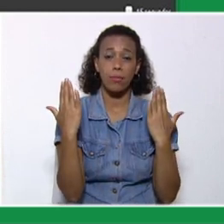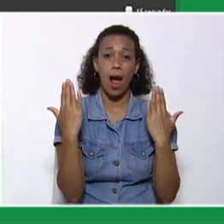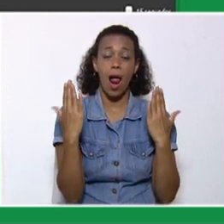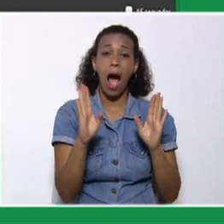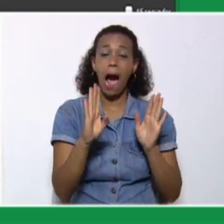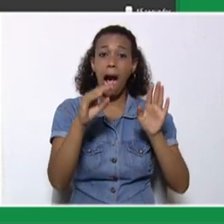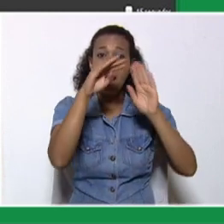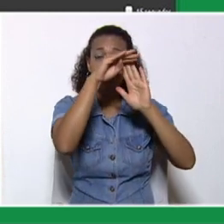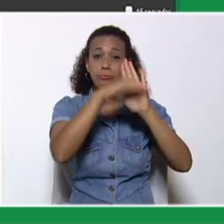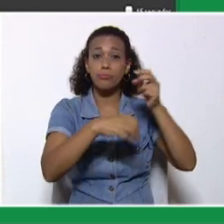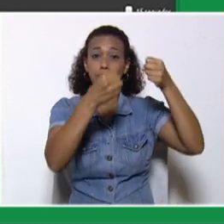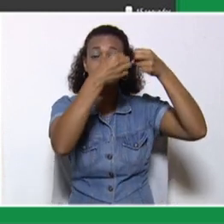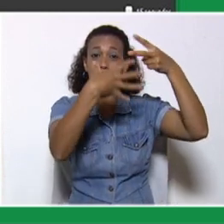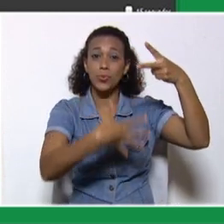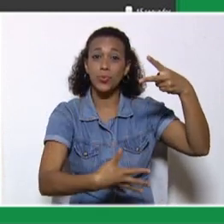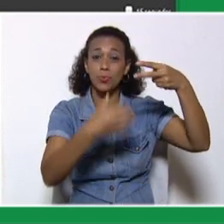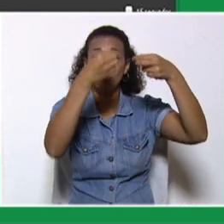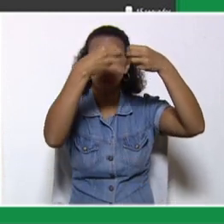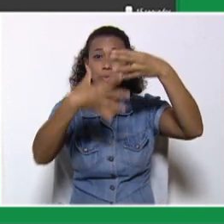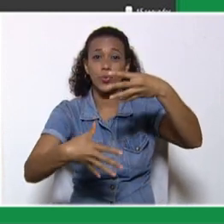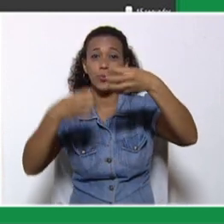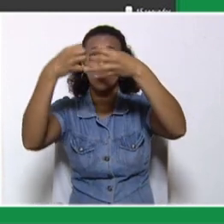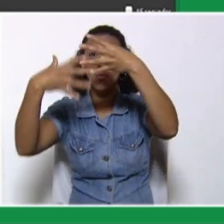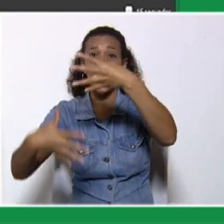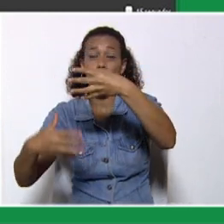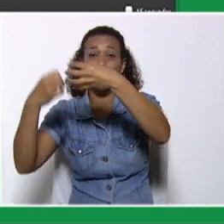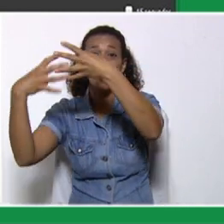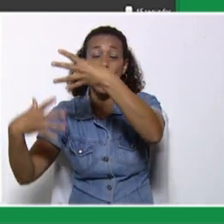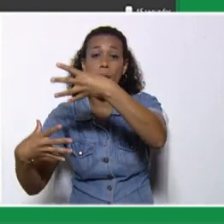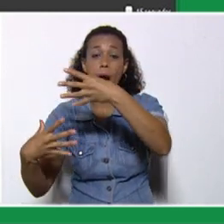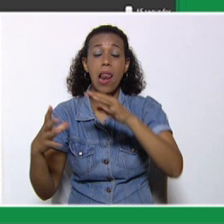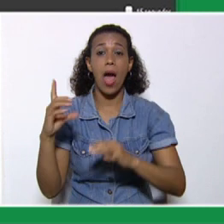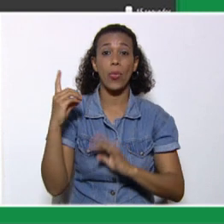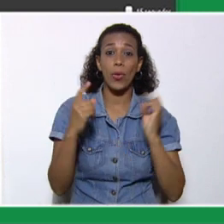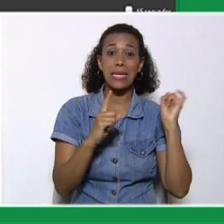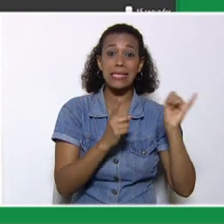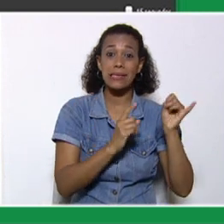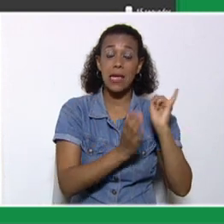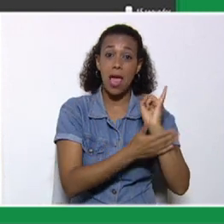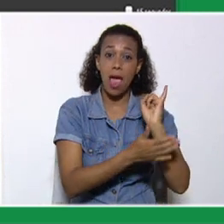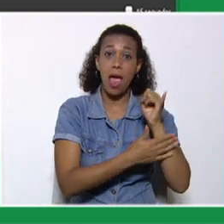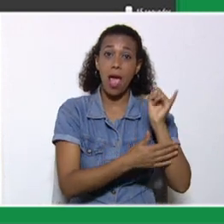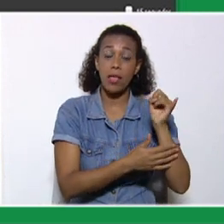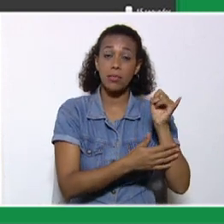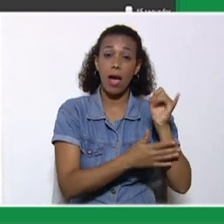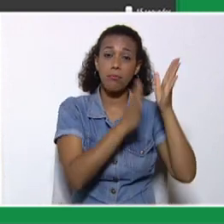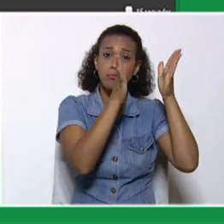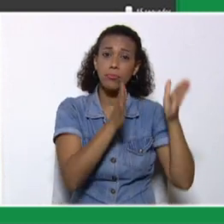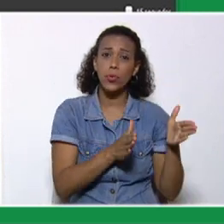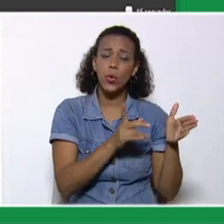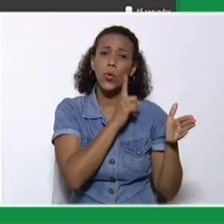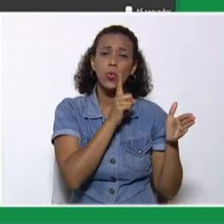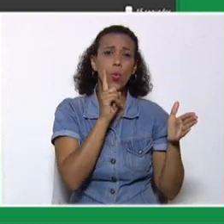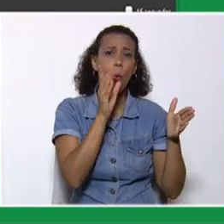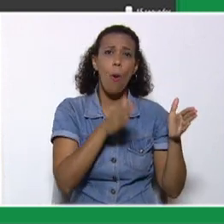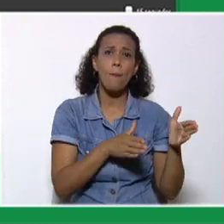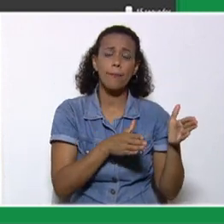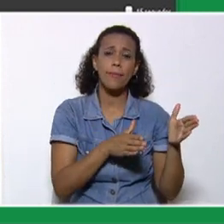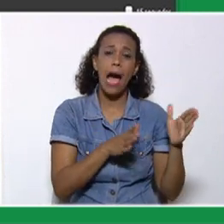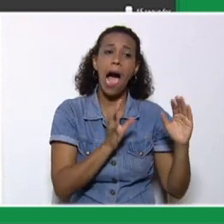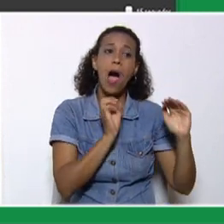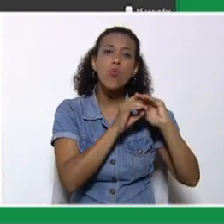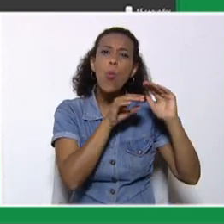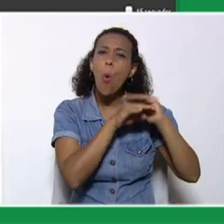que constituyen este editor. Del lado izquierdo nos aparece una pantalla que lleva como nombre